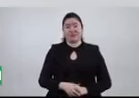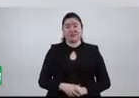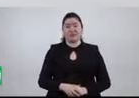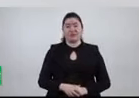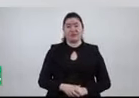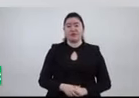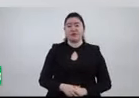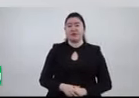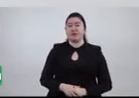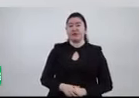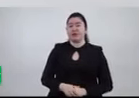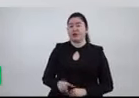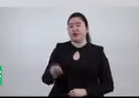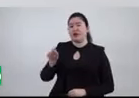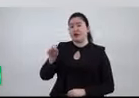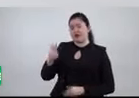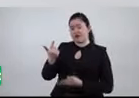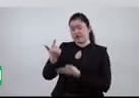El padrón